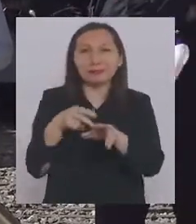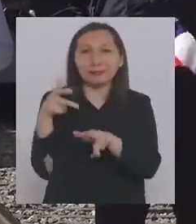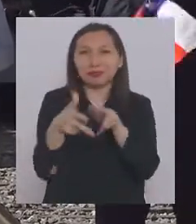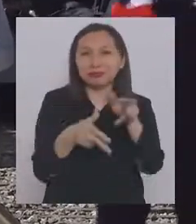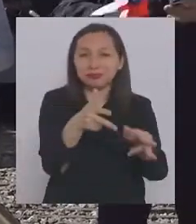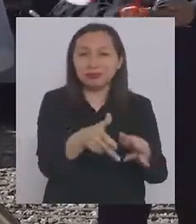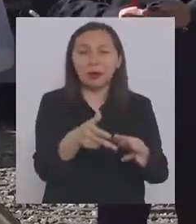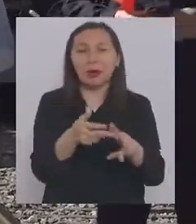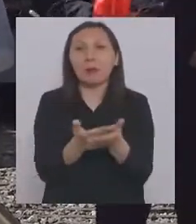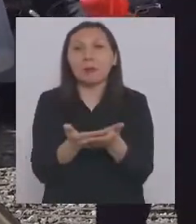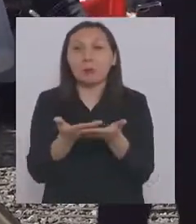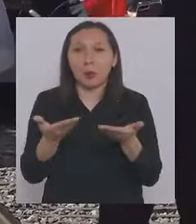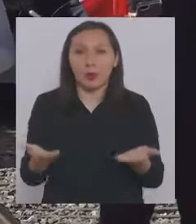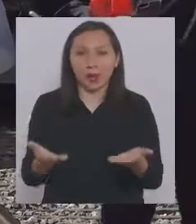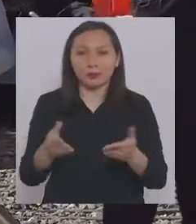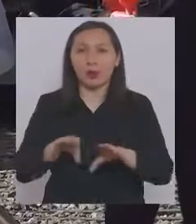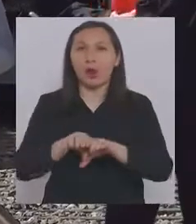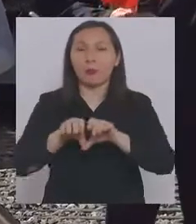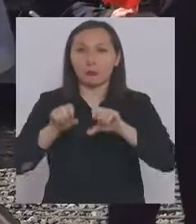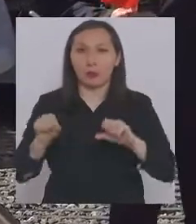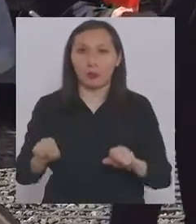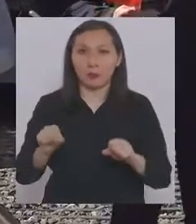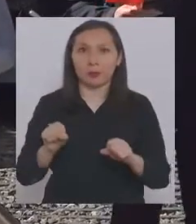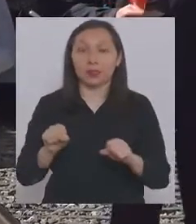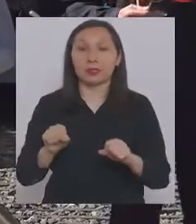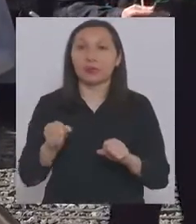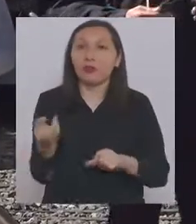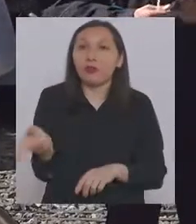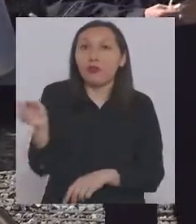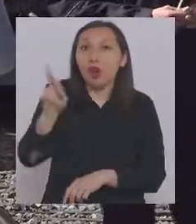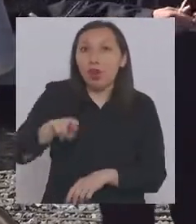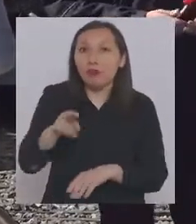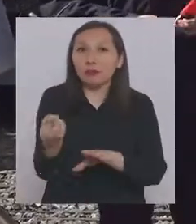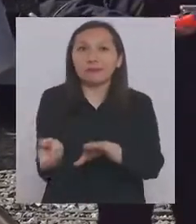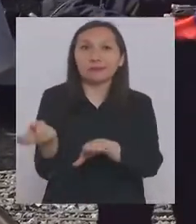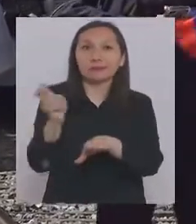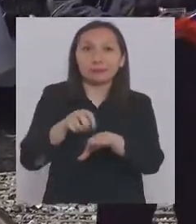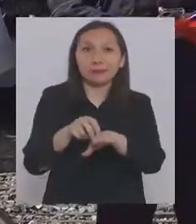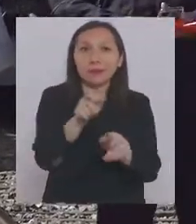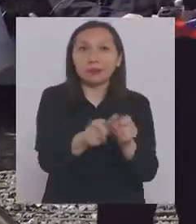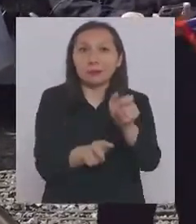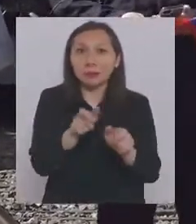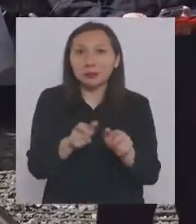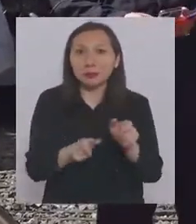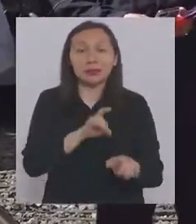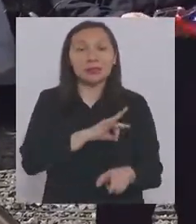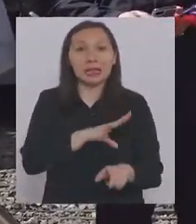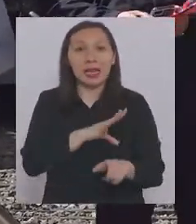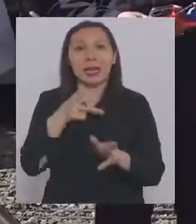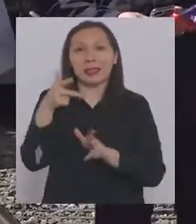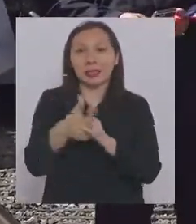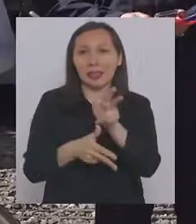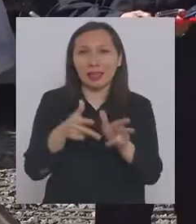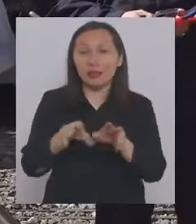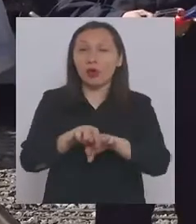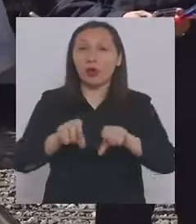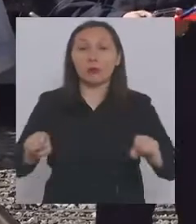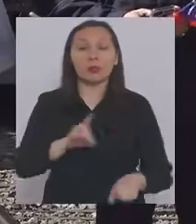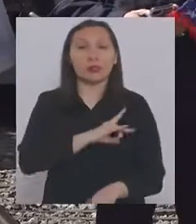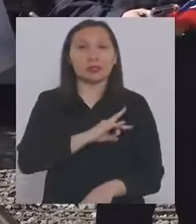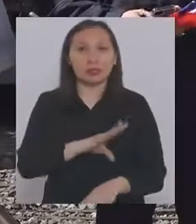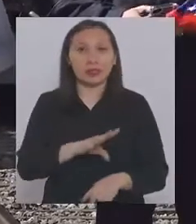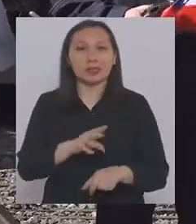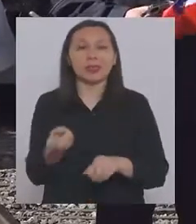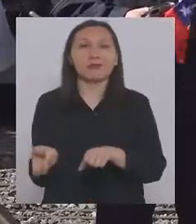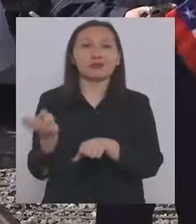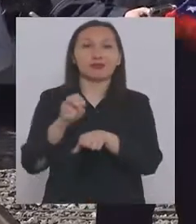eso el compromiso de volver a subir a los chilenos al tren, el compromiso de Chile sobre